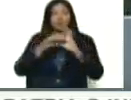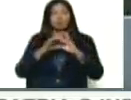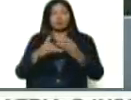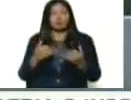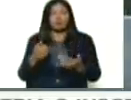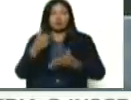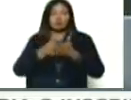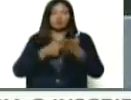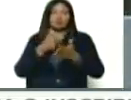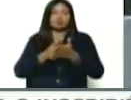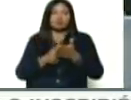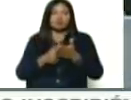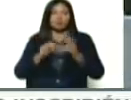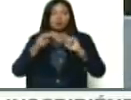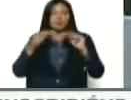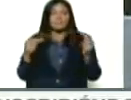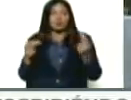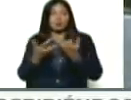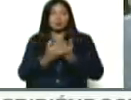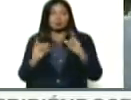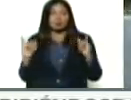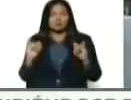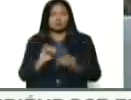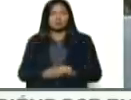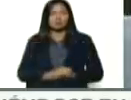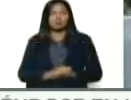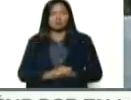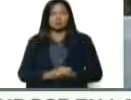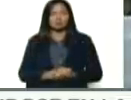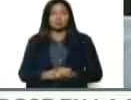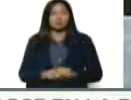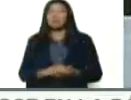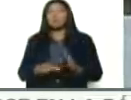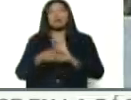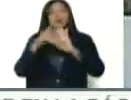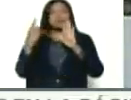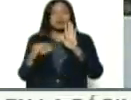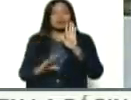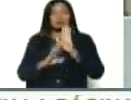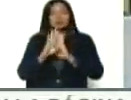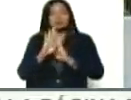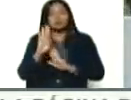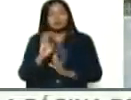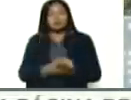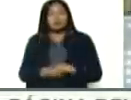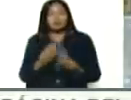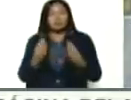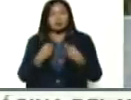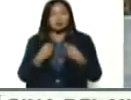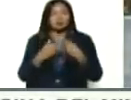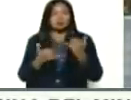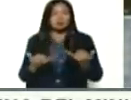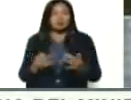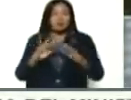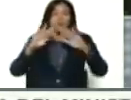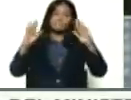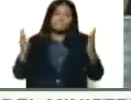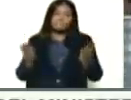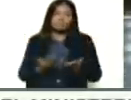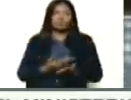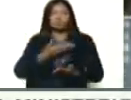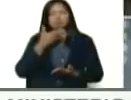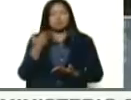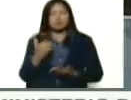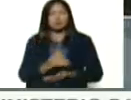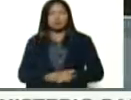por la paz por la independencia por el derecho al desarrollo por el derecho a la vida por el derecho mundo mejor a